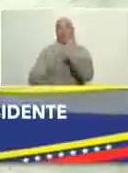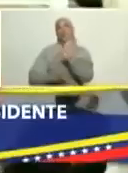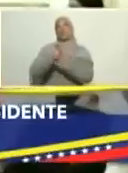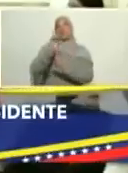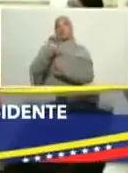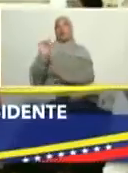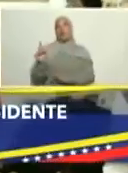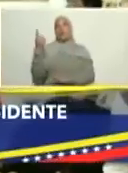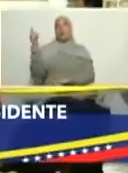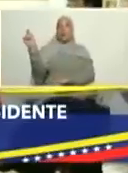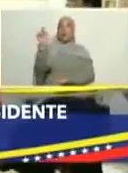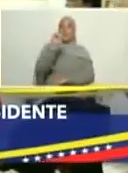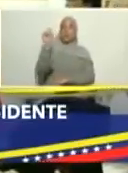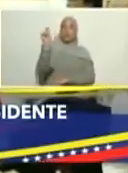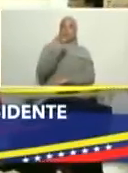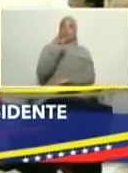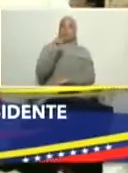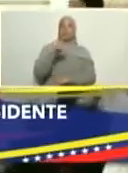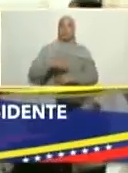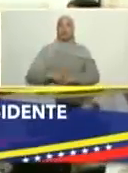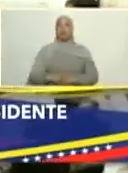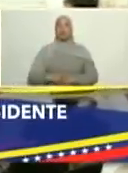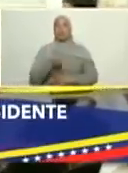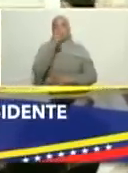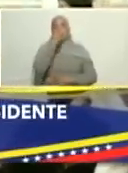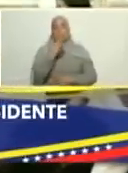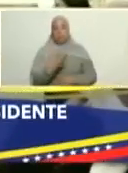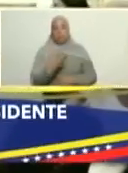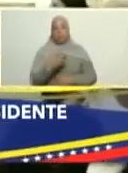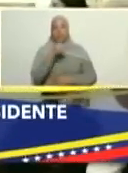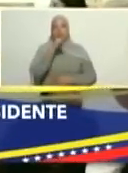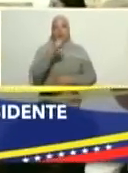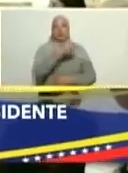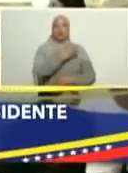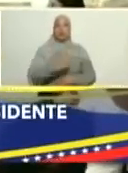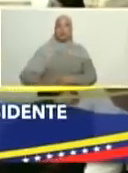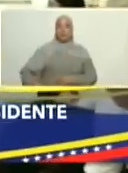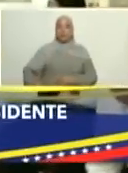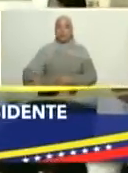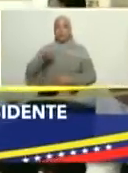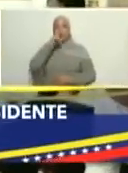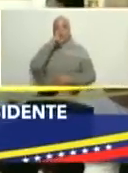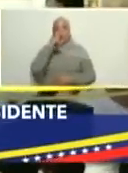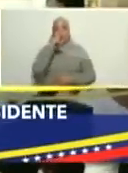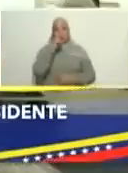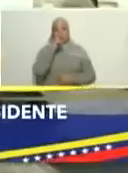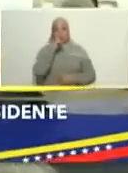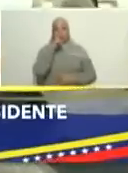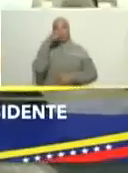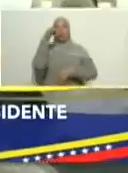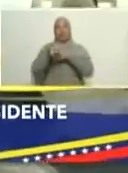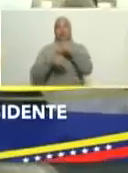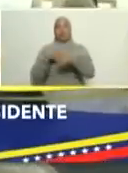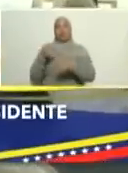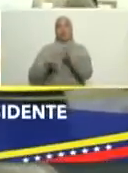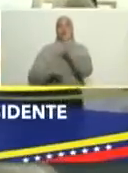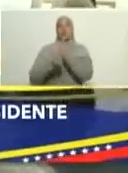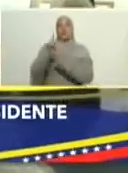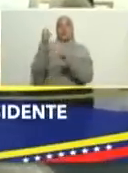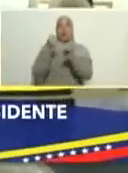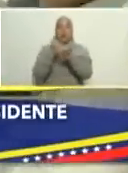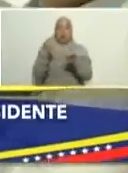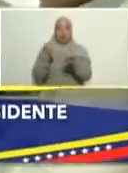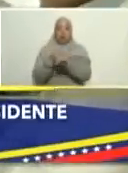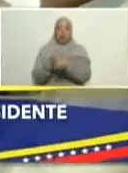comercial en los primeros meses y esto tiene gran potencial. Esto lo informó el presidente Nicolás Maduro Moros al señalar los avances de la agenda de